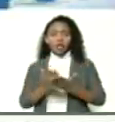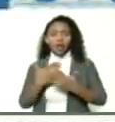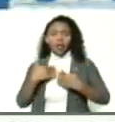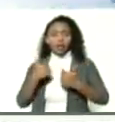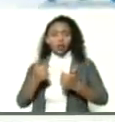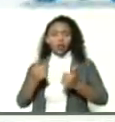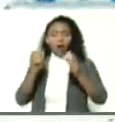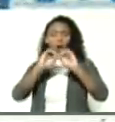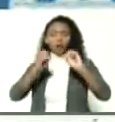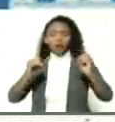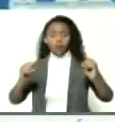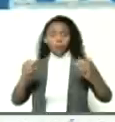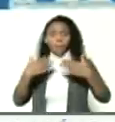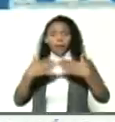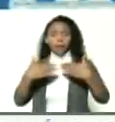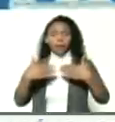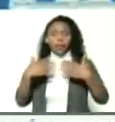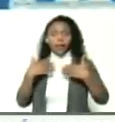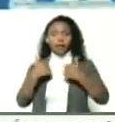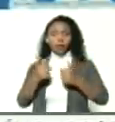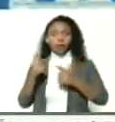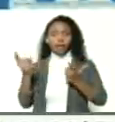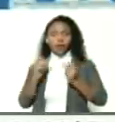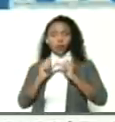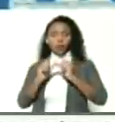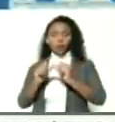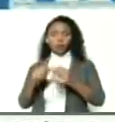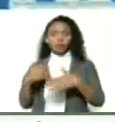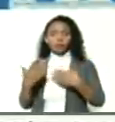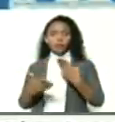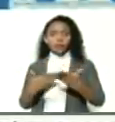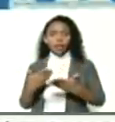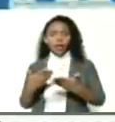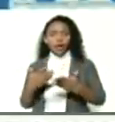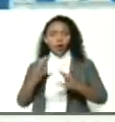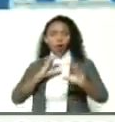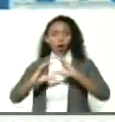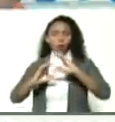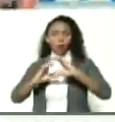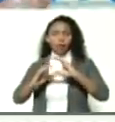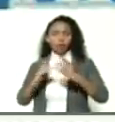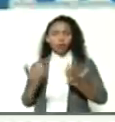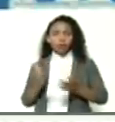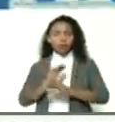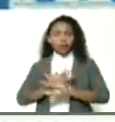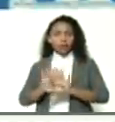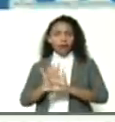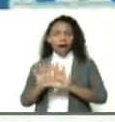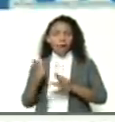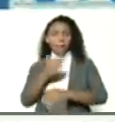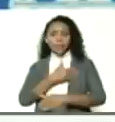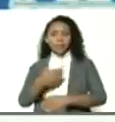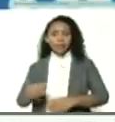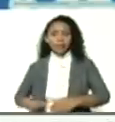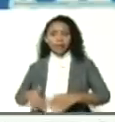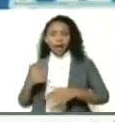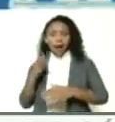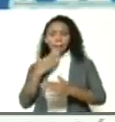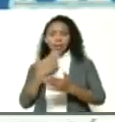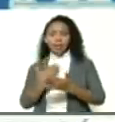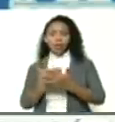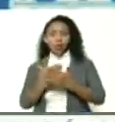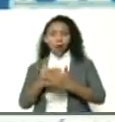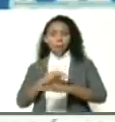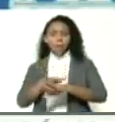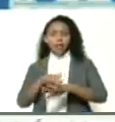a la Organización Panamericana de la Salud, que permanentemente está en comunicación Ya el presidente le ha pedido al ministro